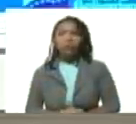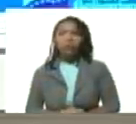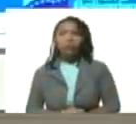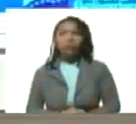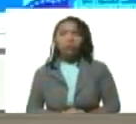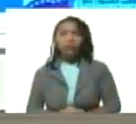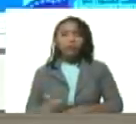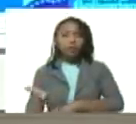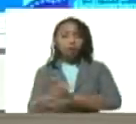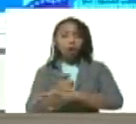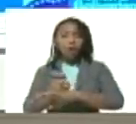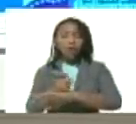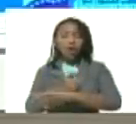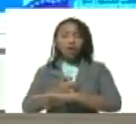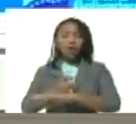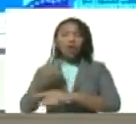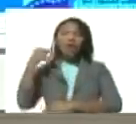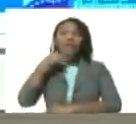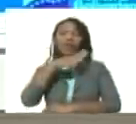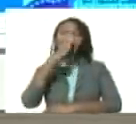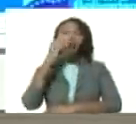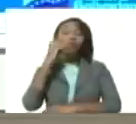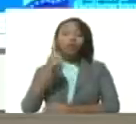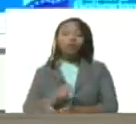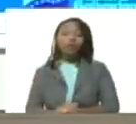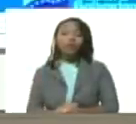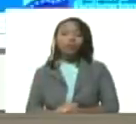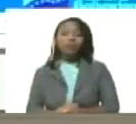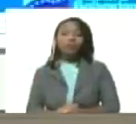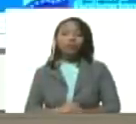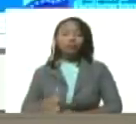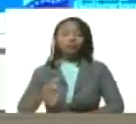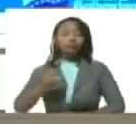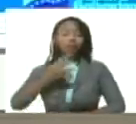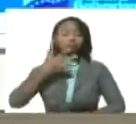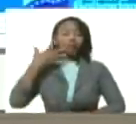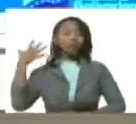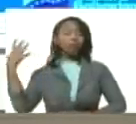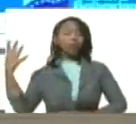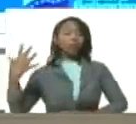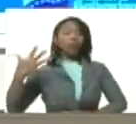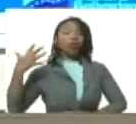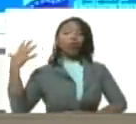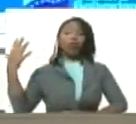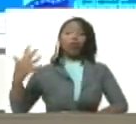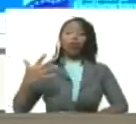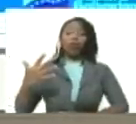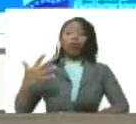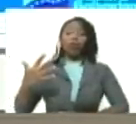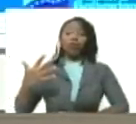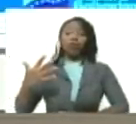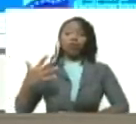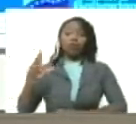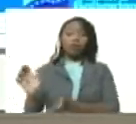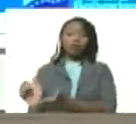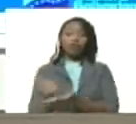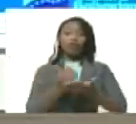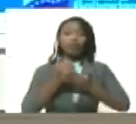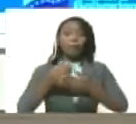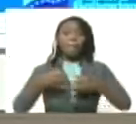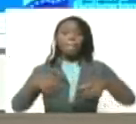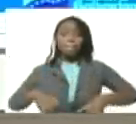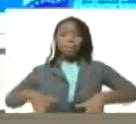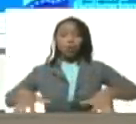que el gobierno de Iván Duque se lucre del sufrimiento de